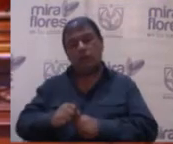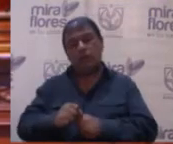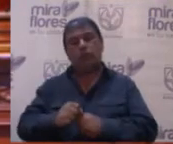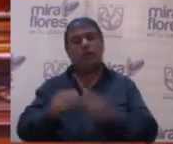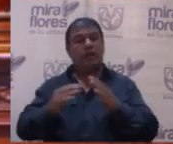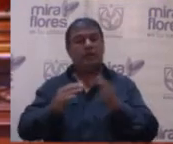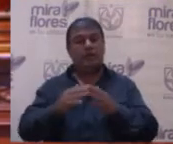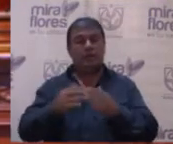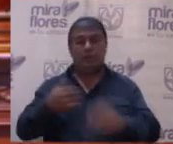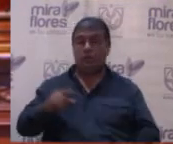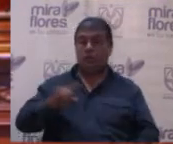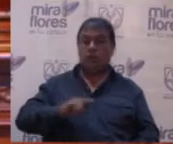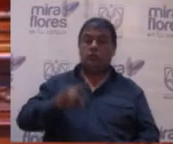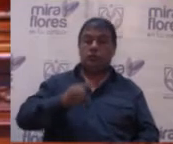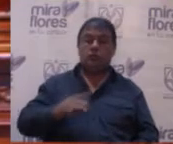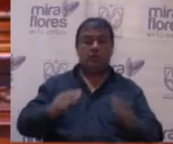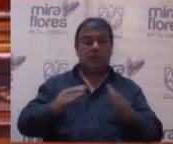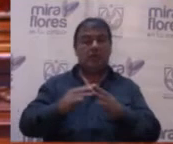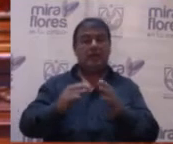uso, que era el inmueble